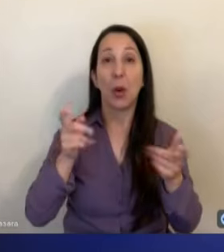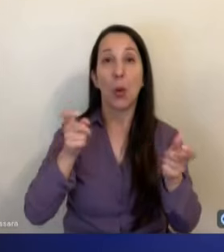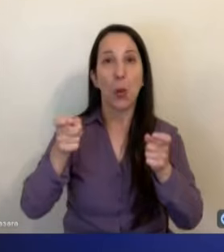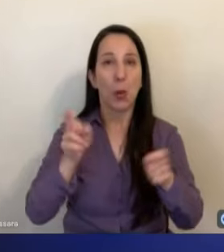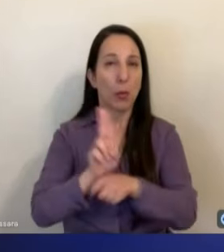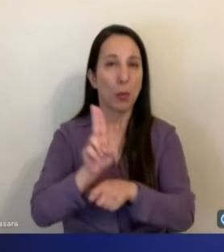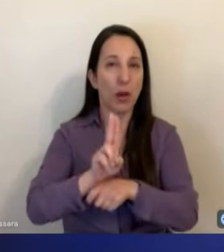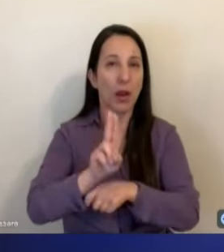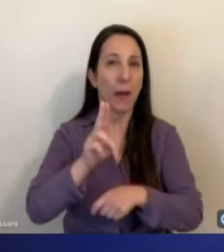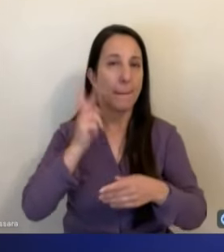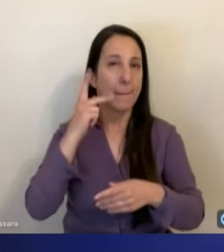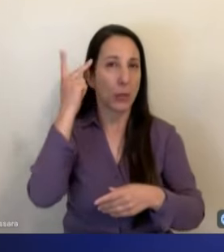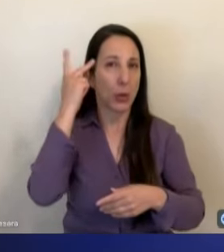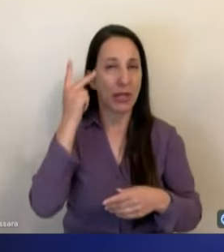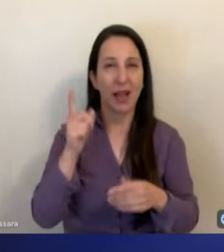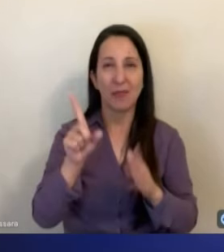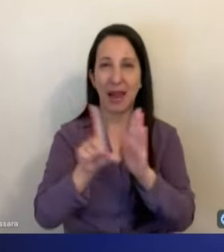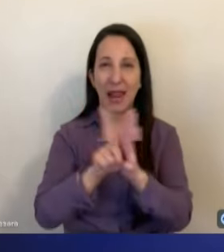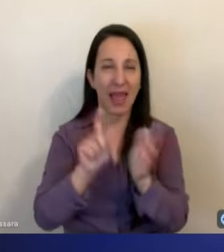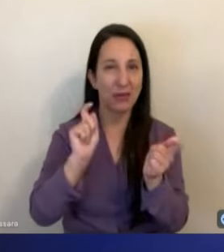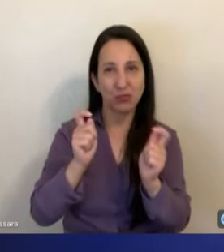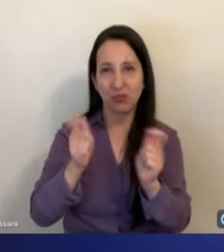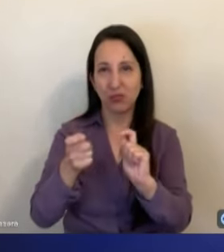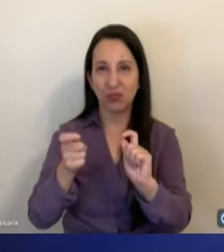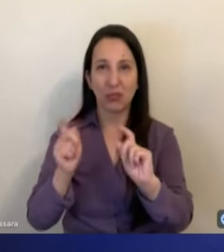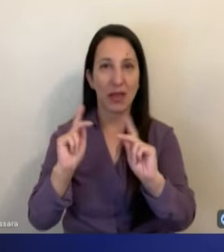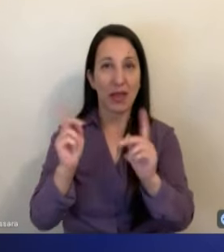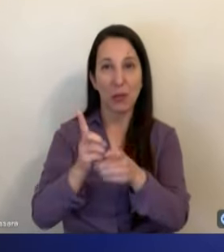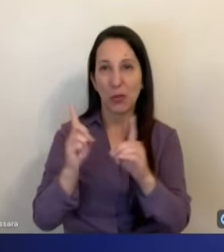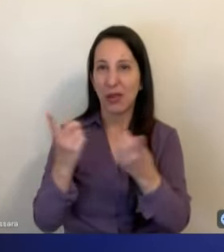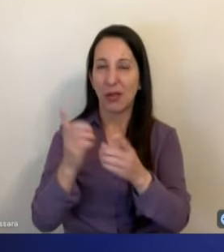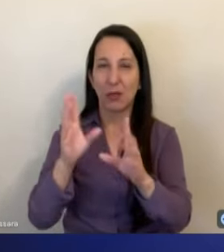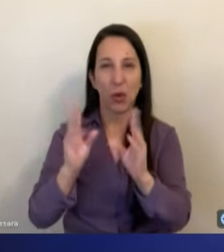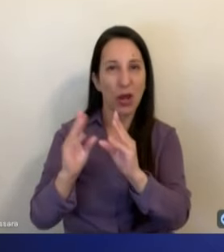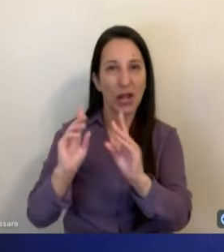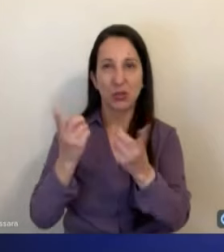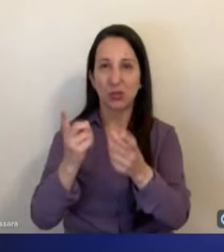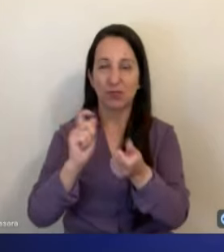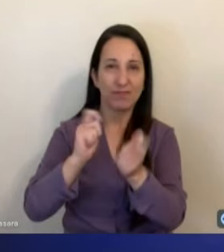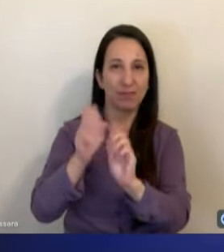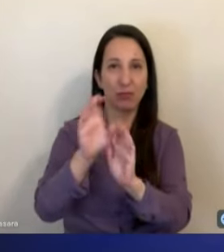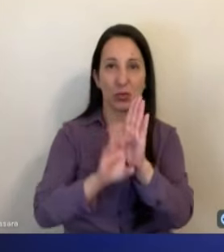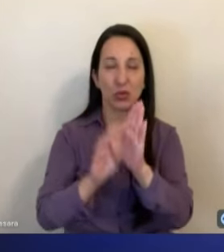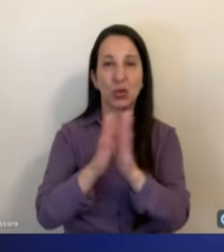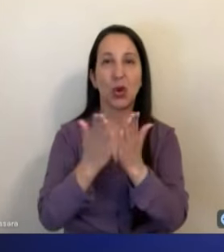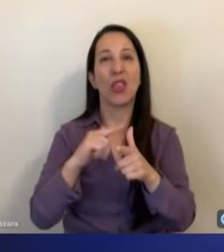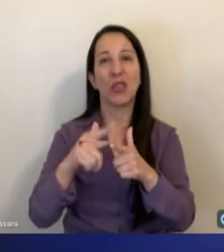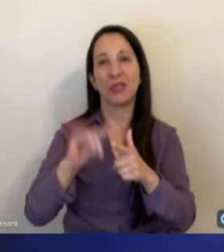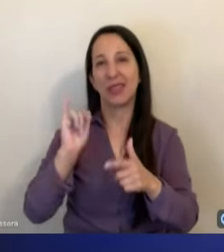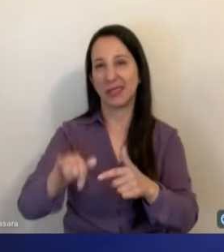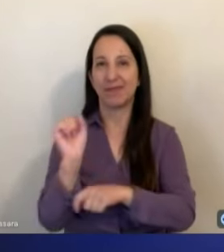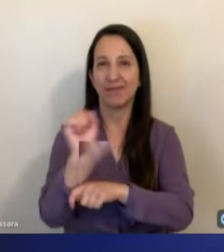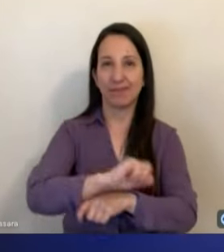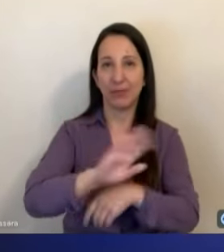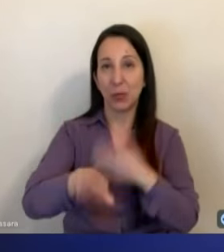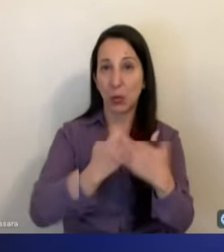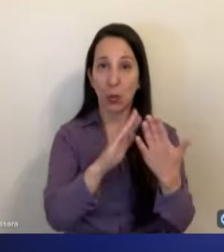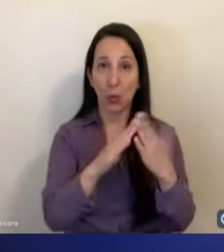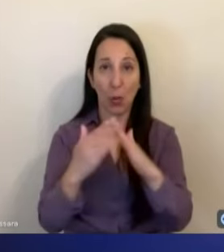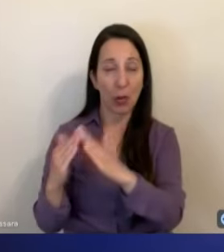la ley, se manipulan los parlamentos, se cambia la Constitución y se termina asfixiando a los pueblos. Nosotros en Costa Rica no